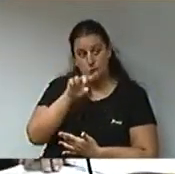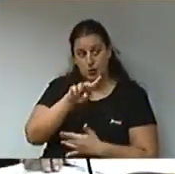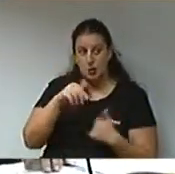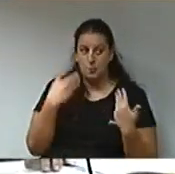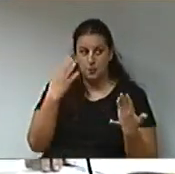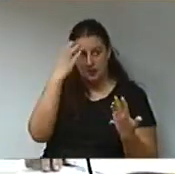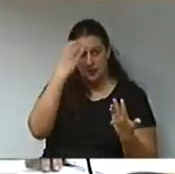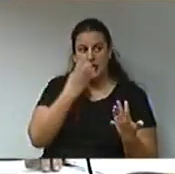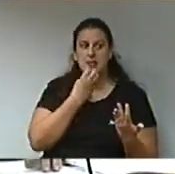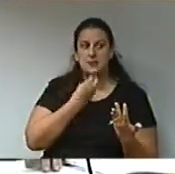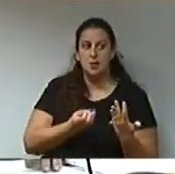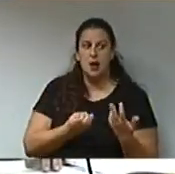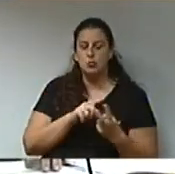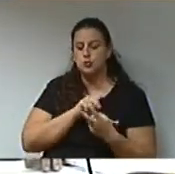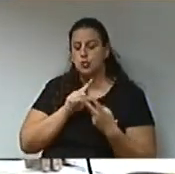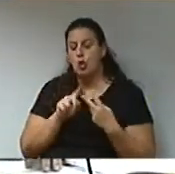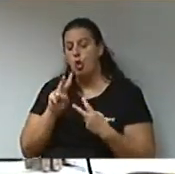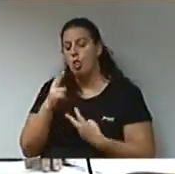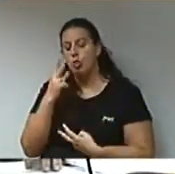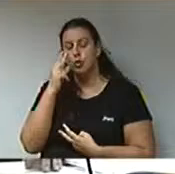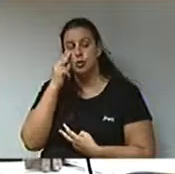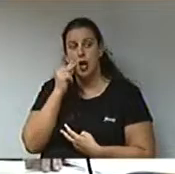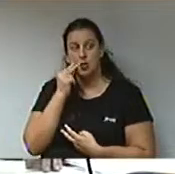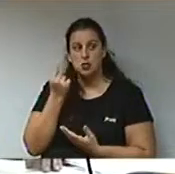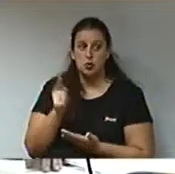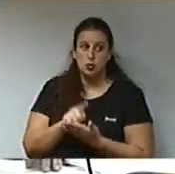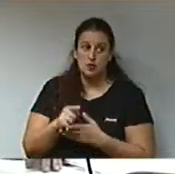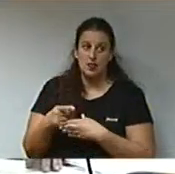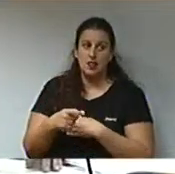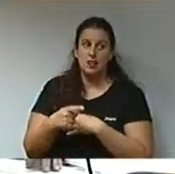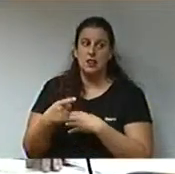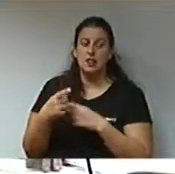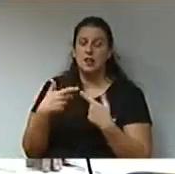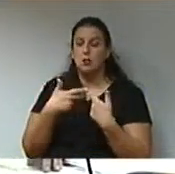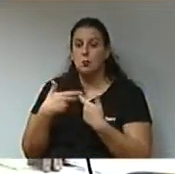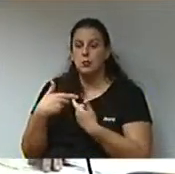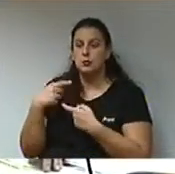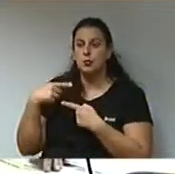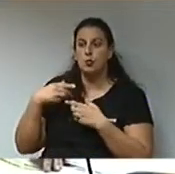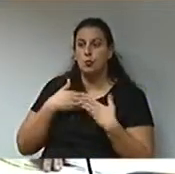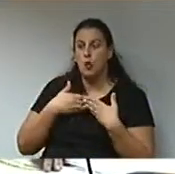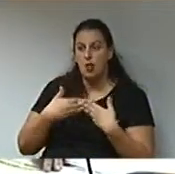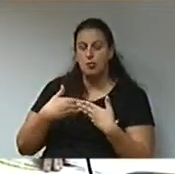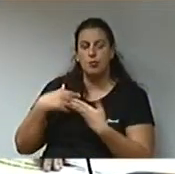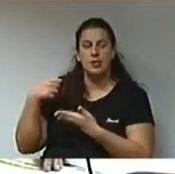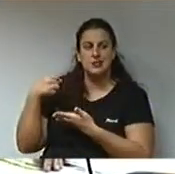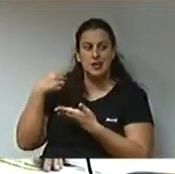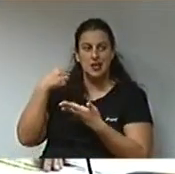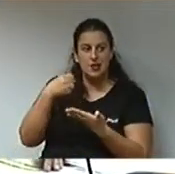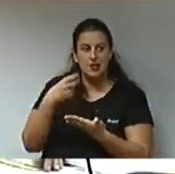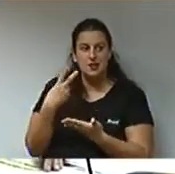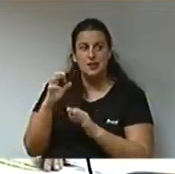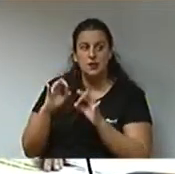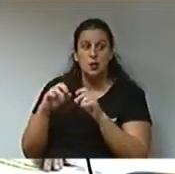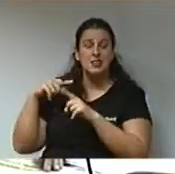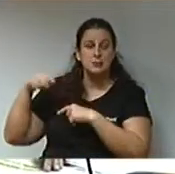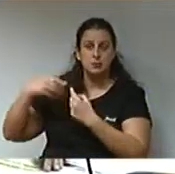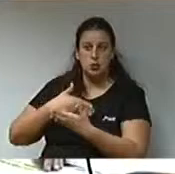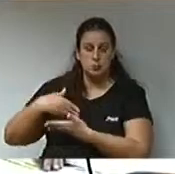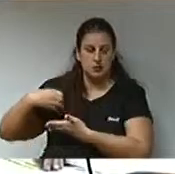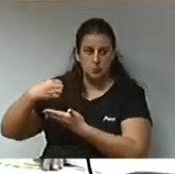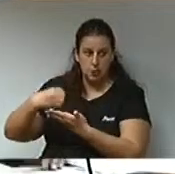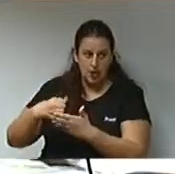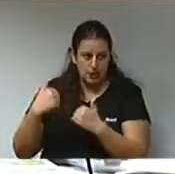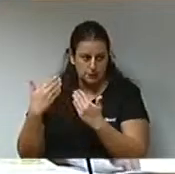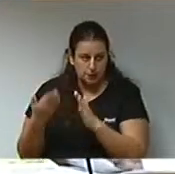2 de agosto se volvió a subir el impuesto de herencias, de donaciones, subió un 25% el impuesto de transmisiones patrimoniales, volvió